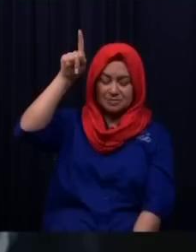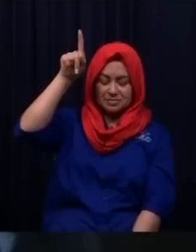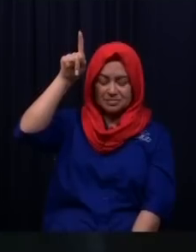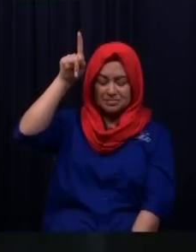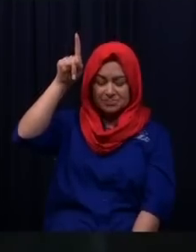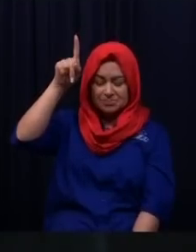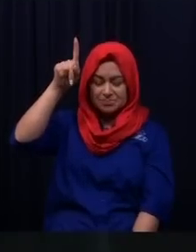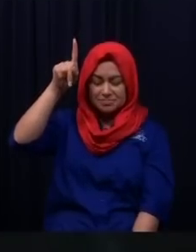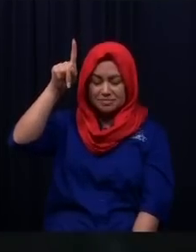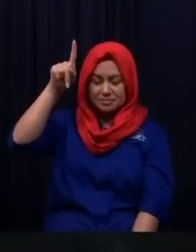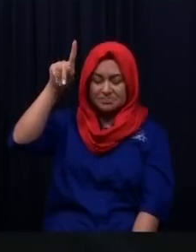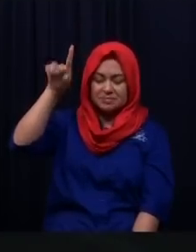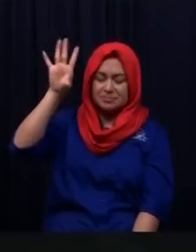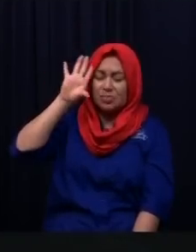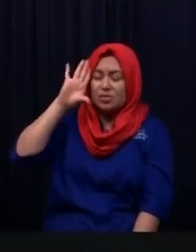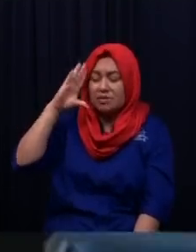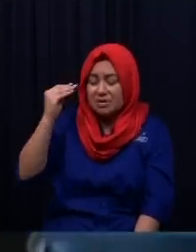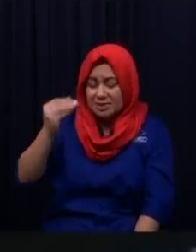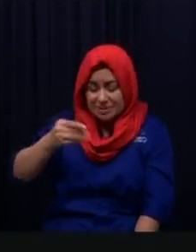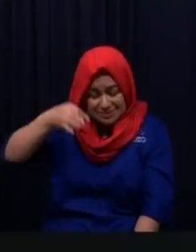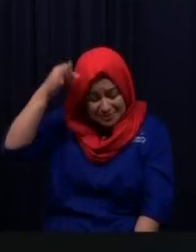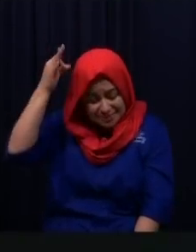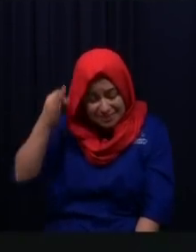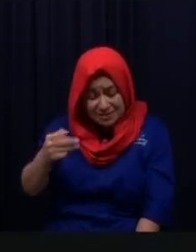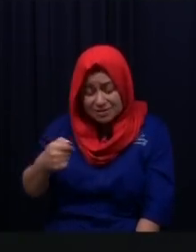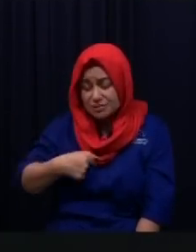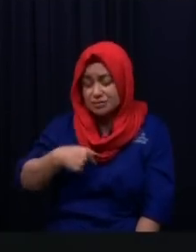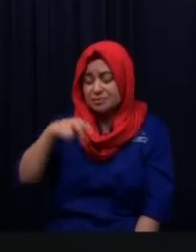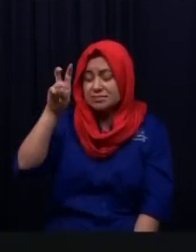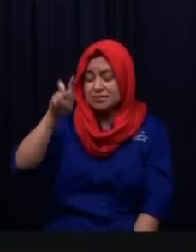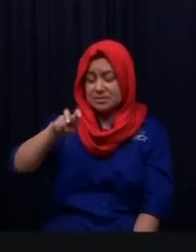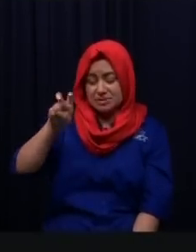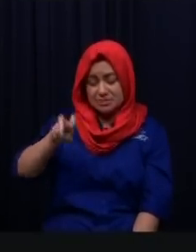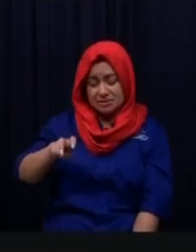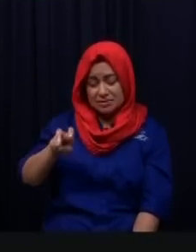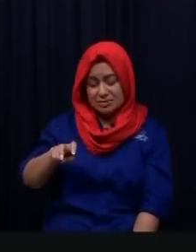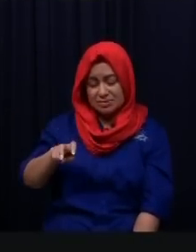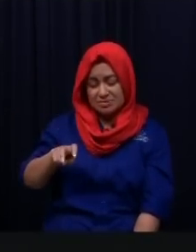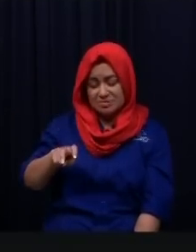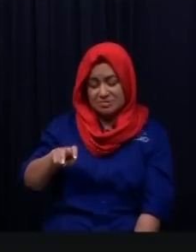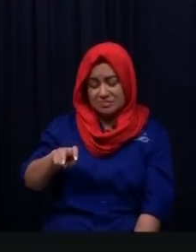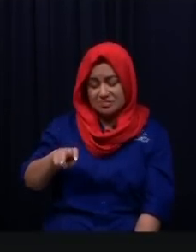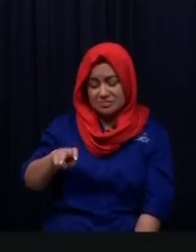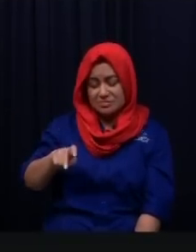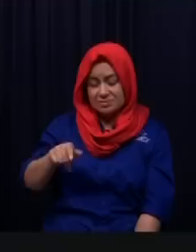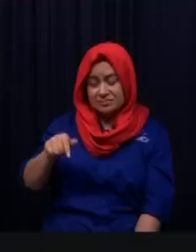Porque es la verdad. Yo te necesito. Sin ti,